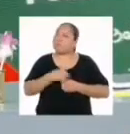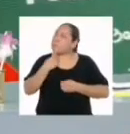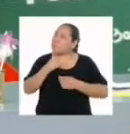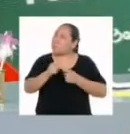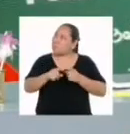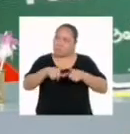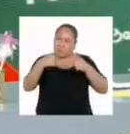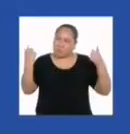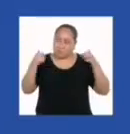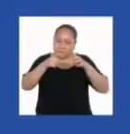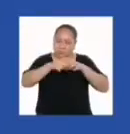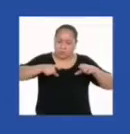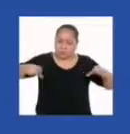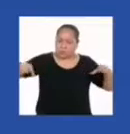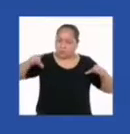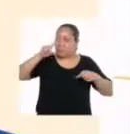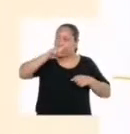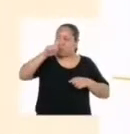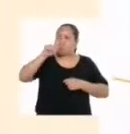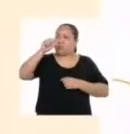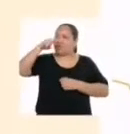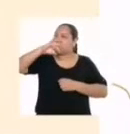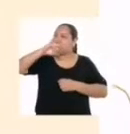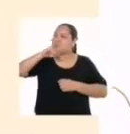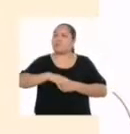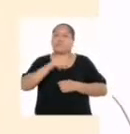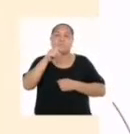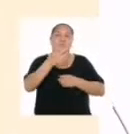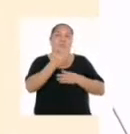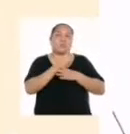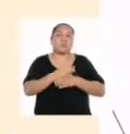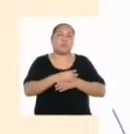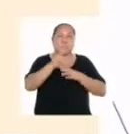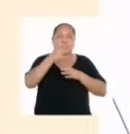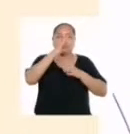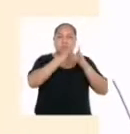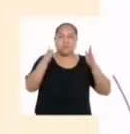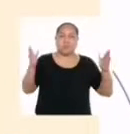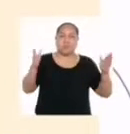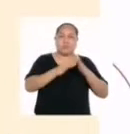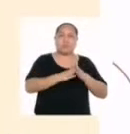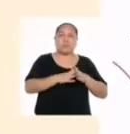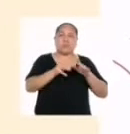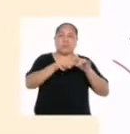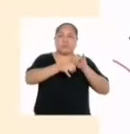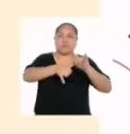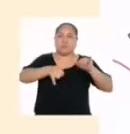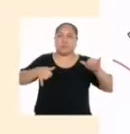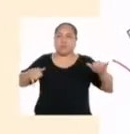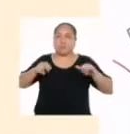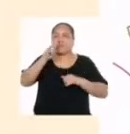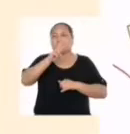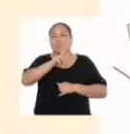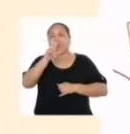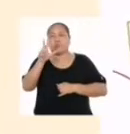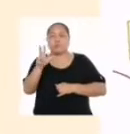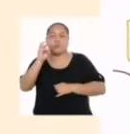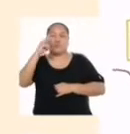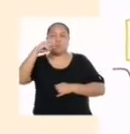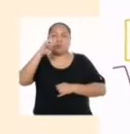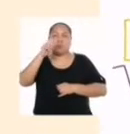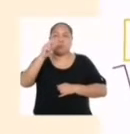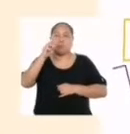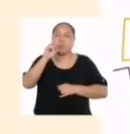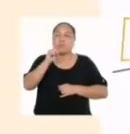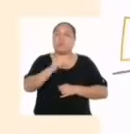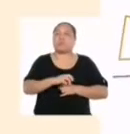¿Y son muy grandes las zanjas? Acá te comparto sus medidas. De largo son de 2 a 3